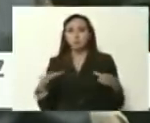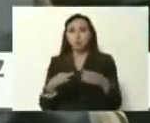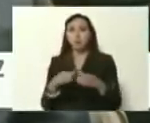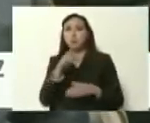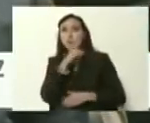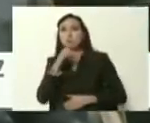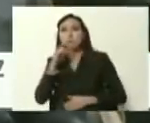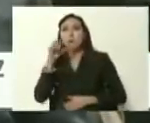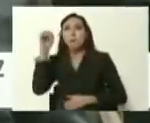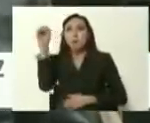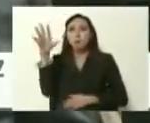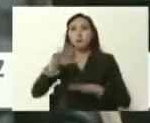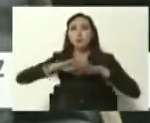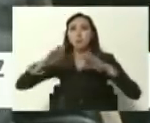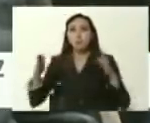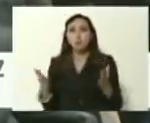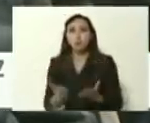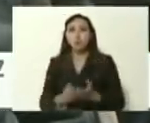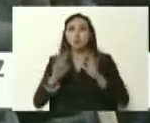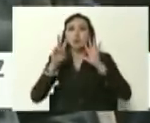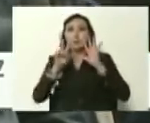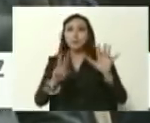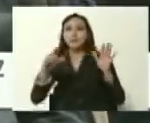tiene 7.000 iglesias en